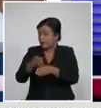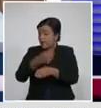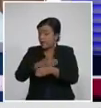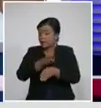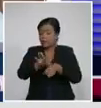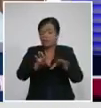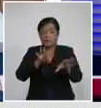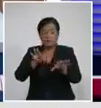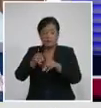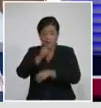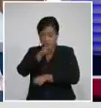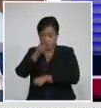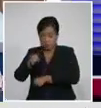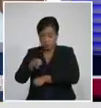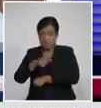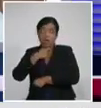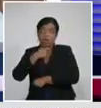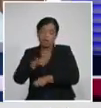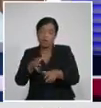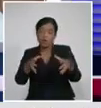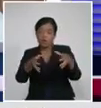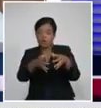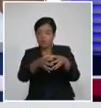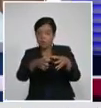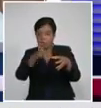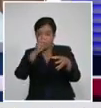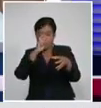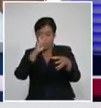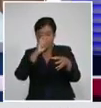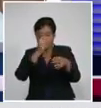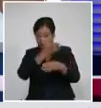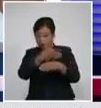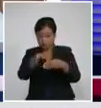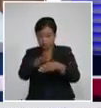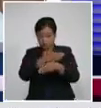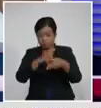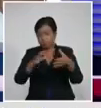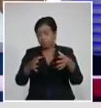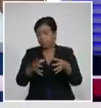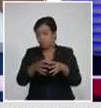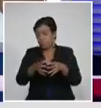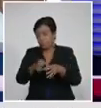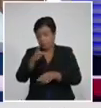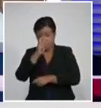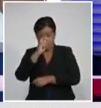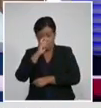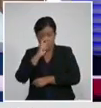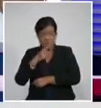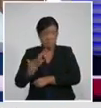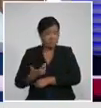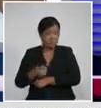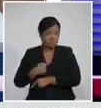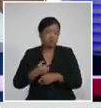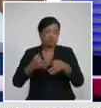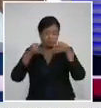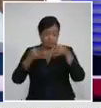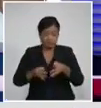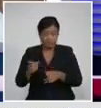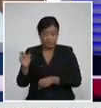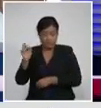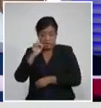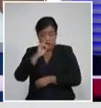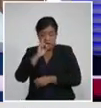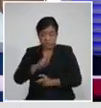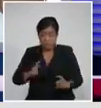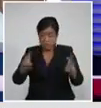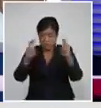Por ejemplo, en grupos de edades, de diferentes grupos de edades, de manera de estar seguro que al final del estudio pues haya